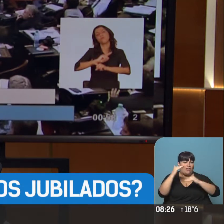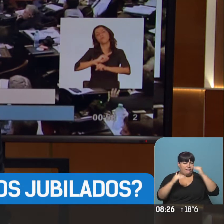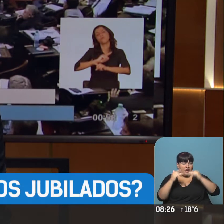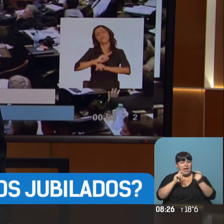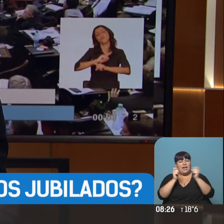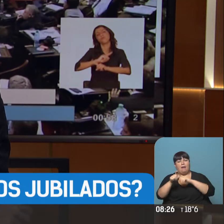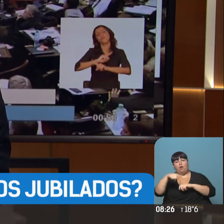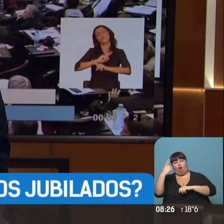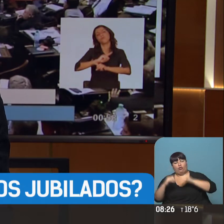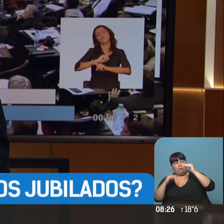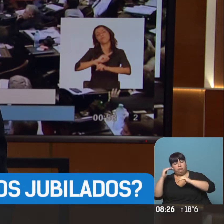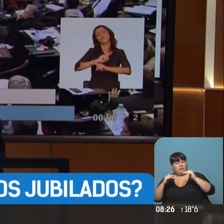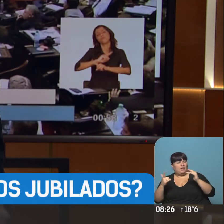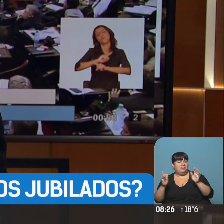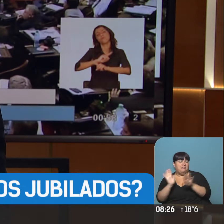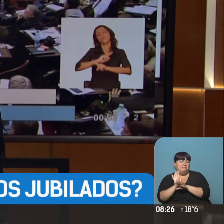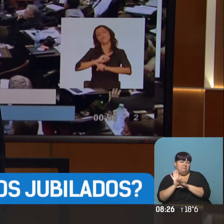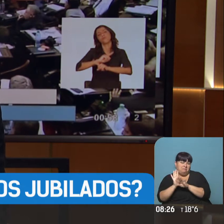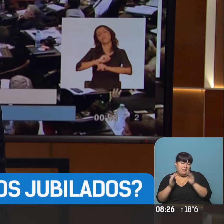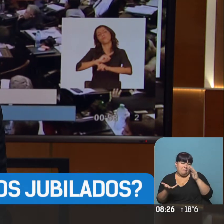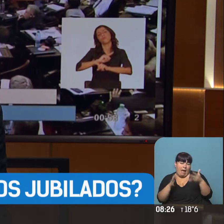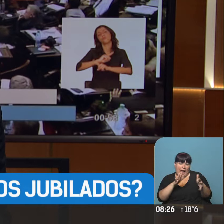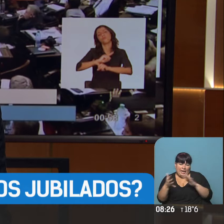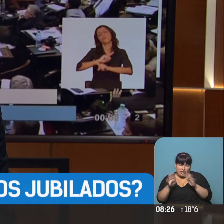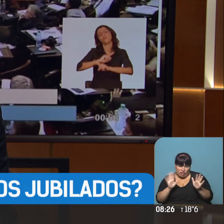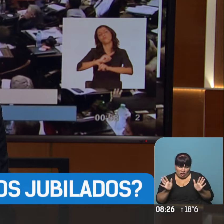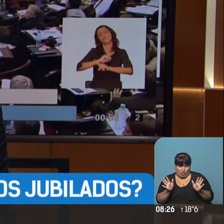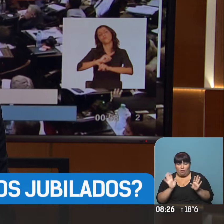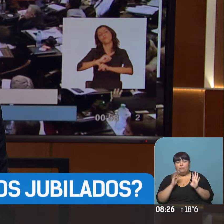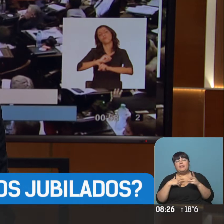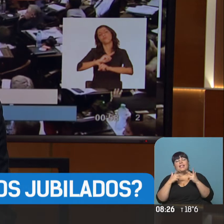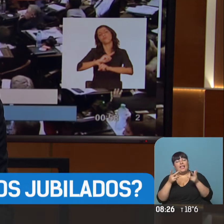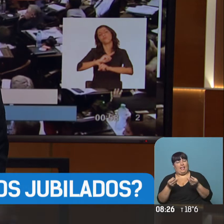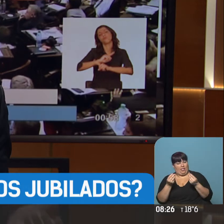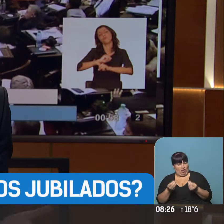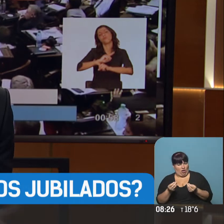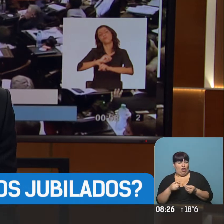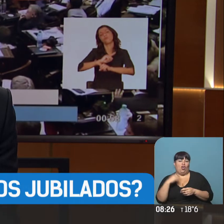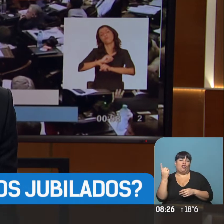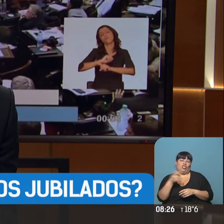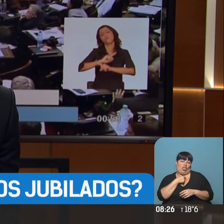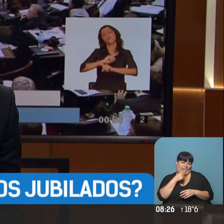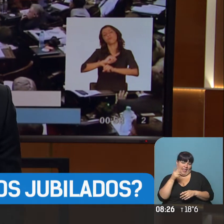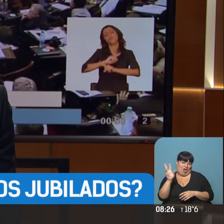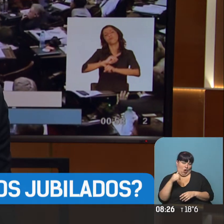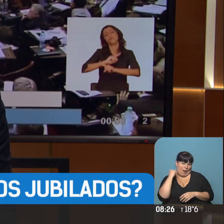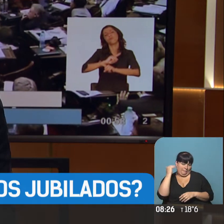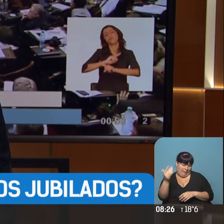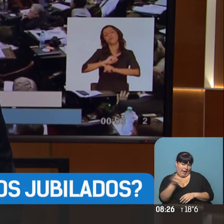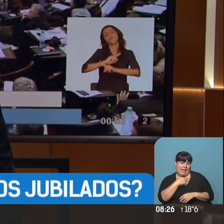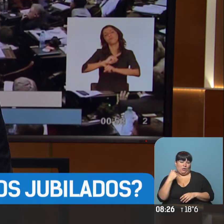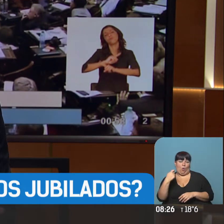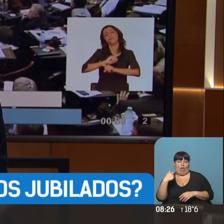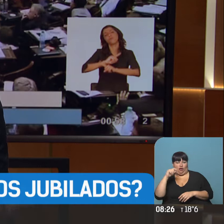mirar otra variable que van a dar relativamente similar. ¿Qué quiero decir? Aunque todos queremos cobrar más nosotros, que cobren más